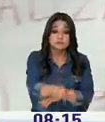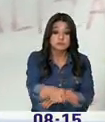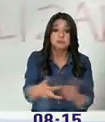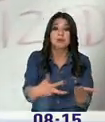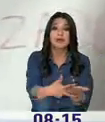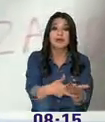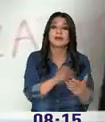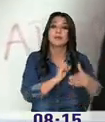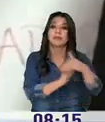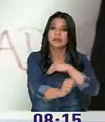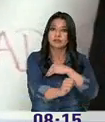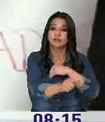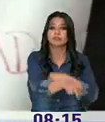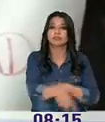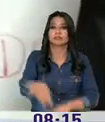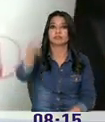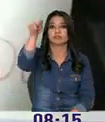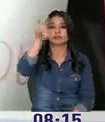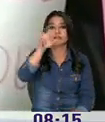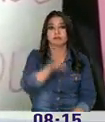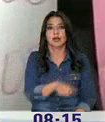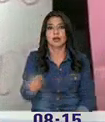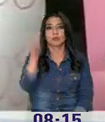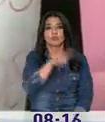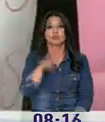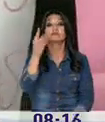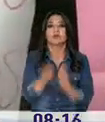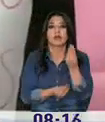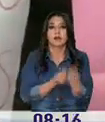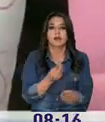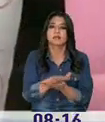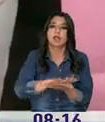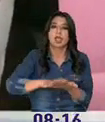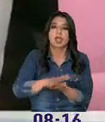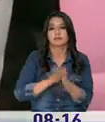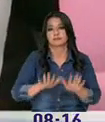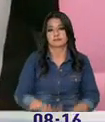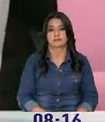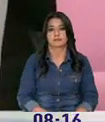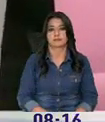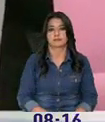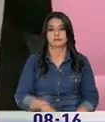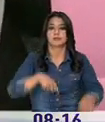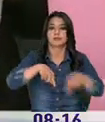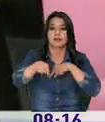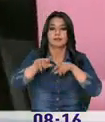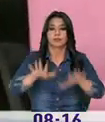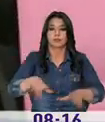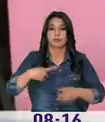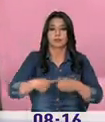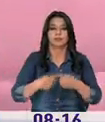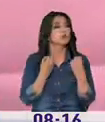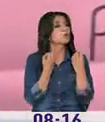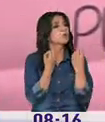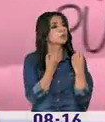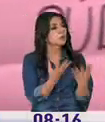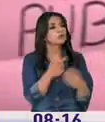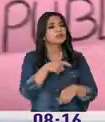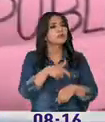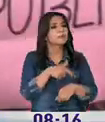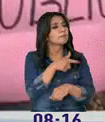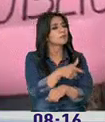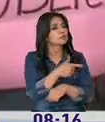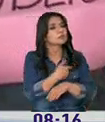metro y no bajemos 20, 30 autos, porque lo único que vamos a hacer es caotizar el tráfico de Quito. ¿Cuánto tiempo